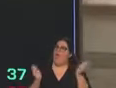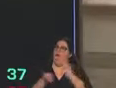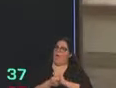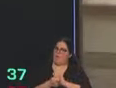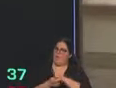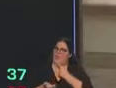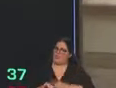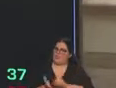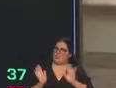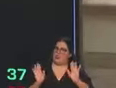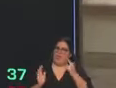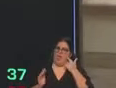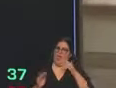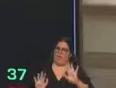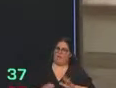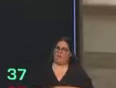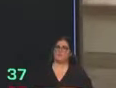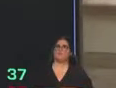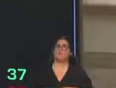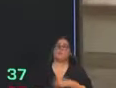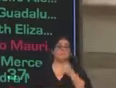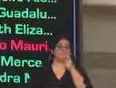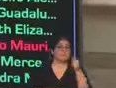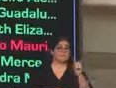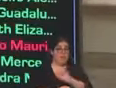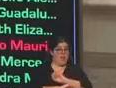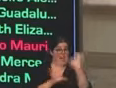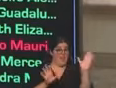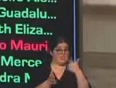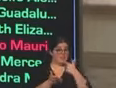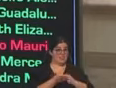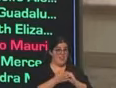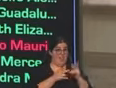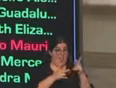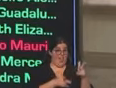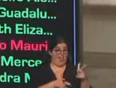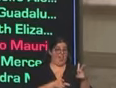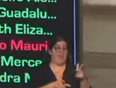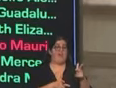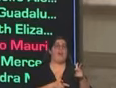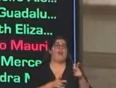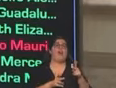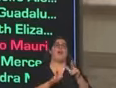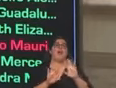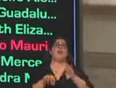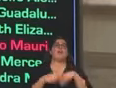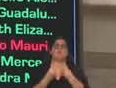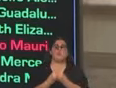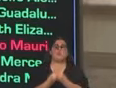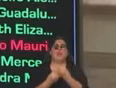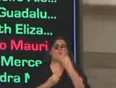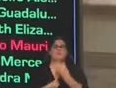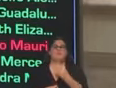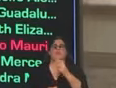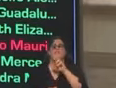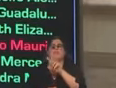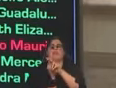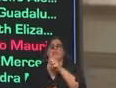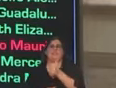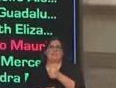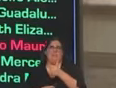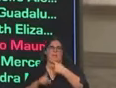todo a ver con el con la aclaración de del voto de la senador agano entonces resultado son 36 votos